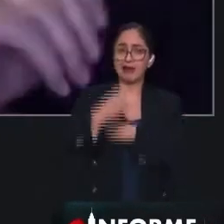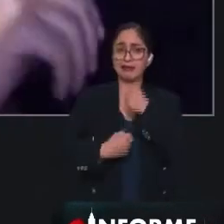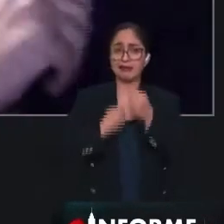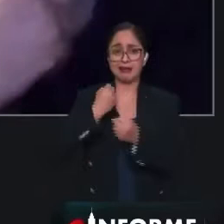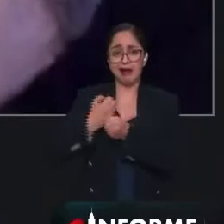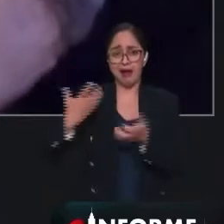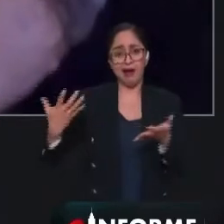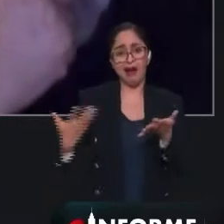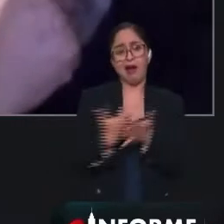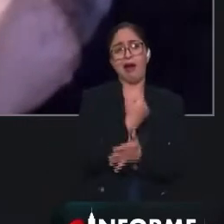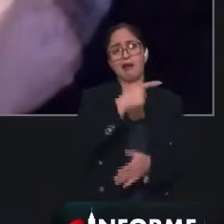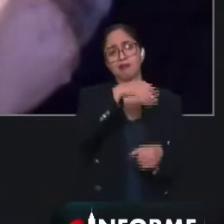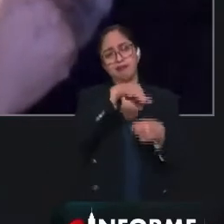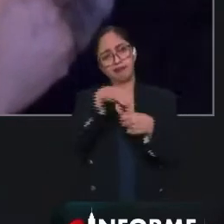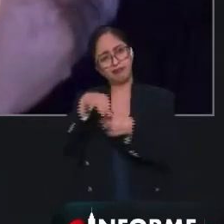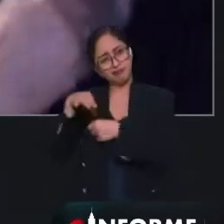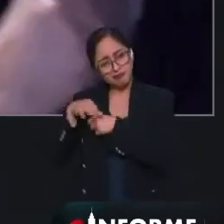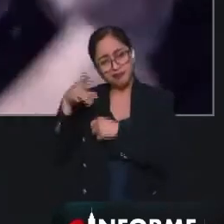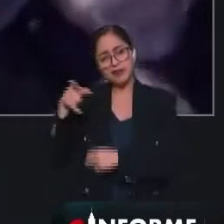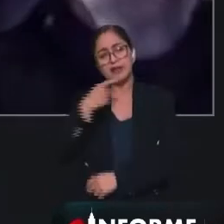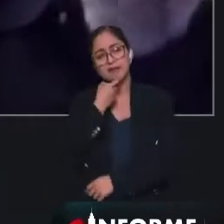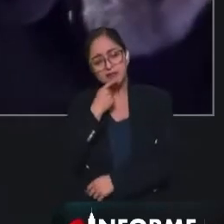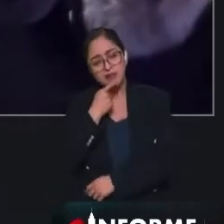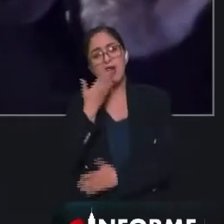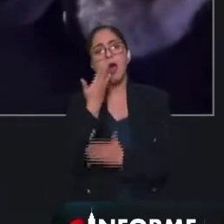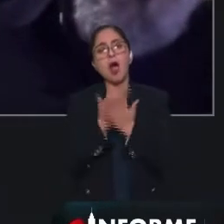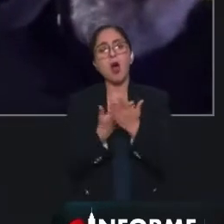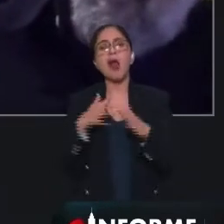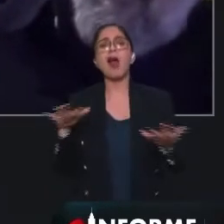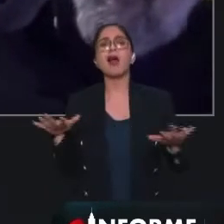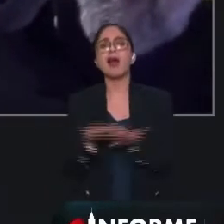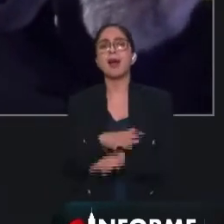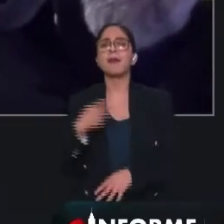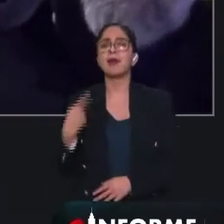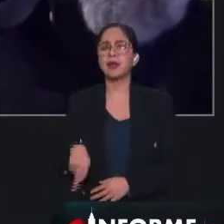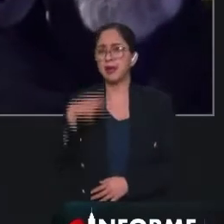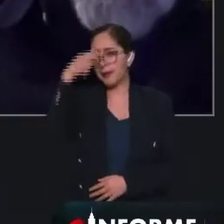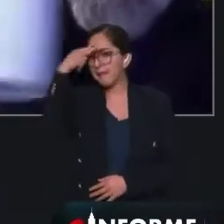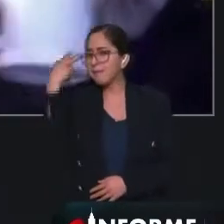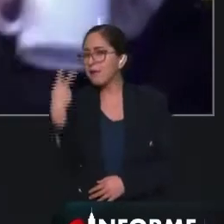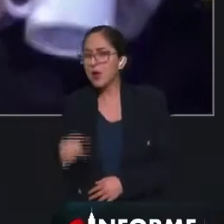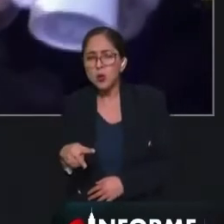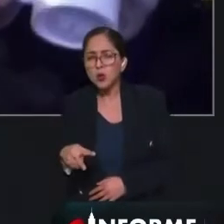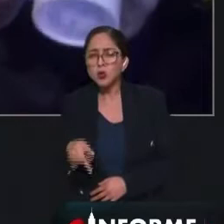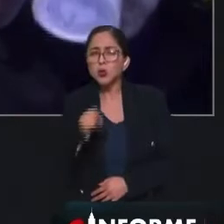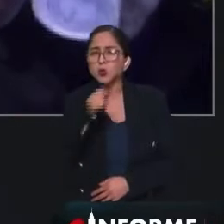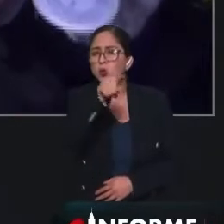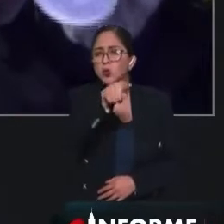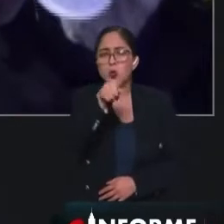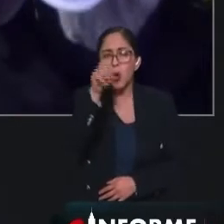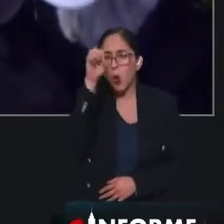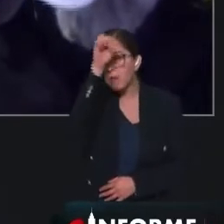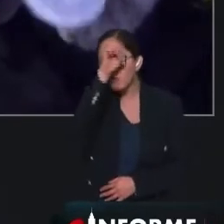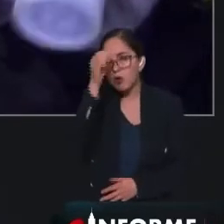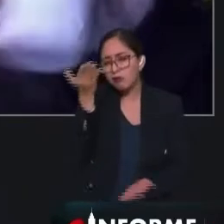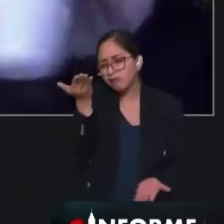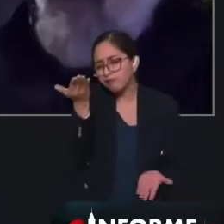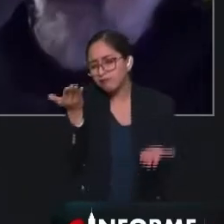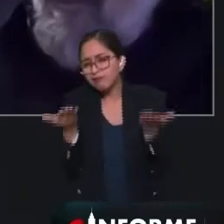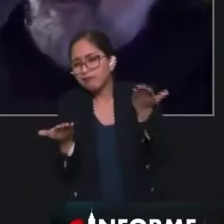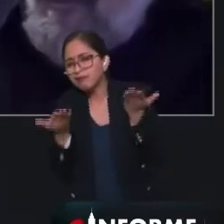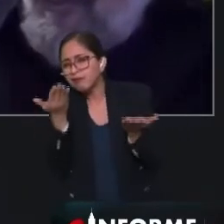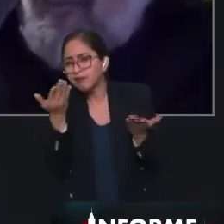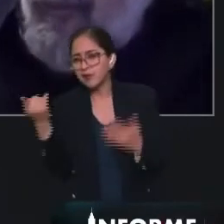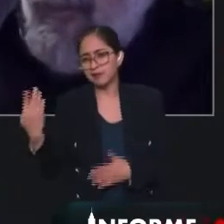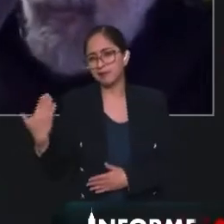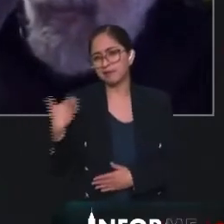de un cambio de régimen en nuestro país y de una transformación, bueno, pues ¿cuál es tu balance con respecto, más o menos lo mismo